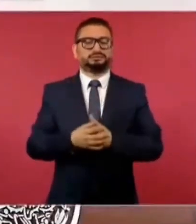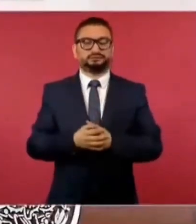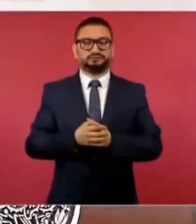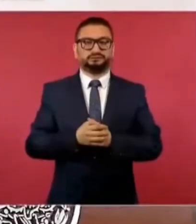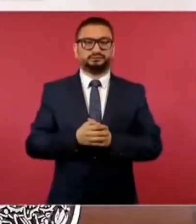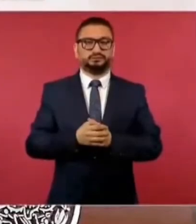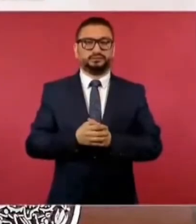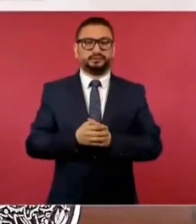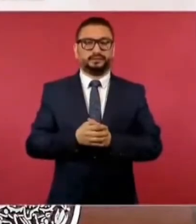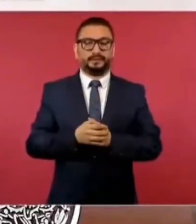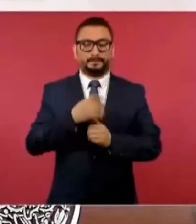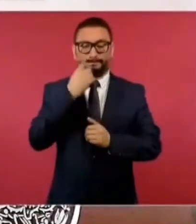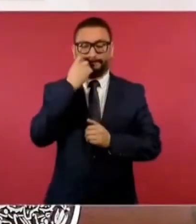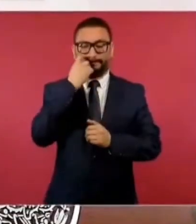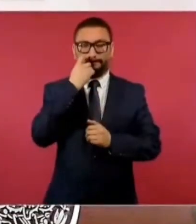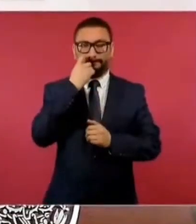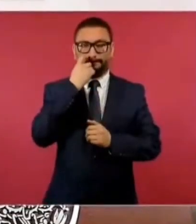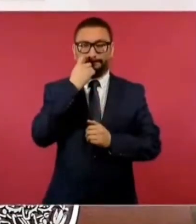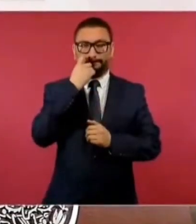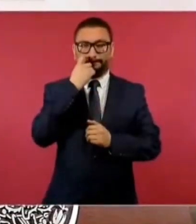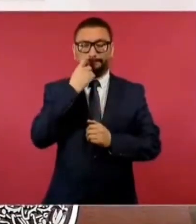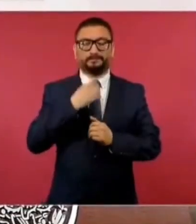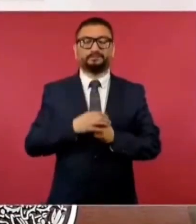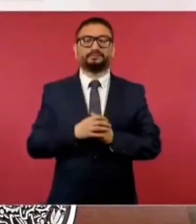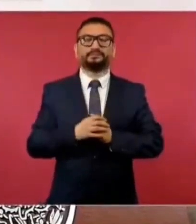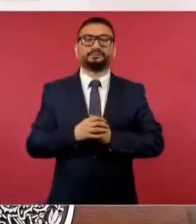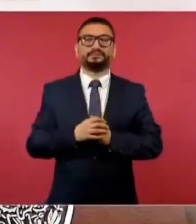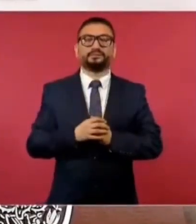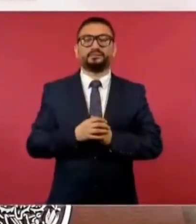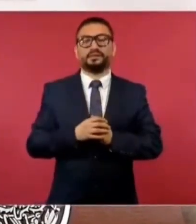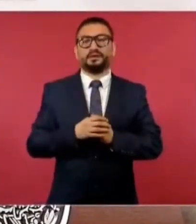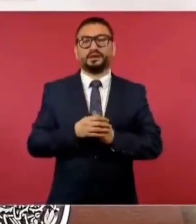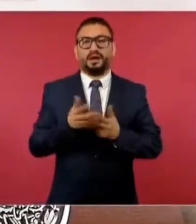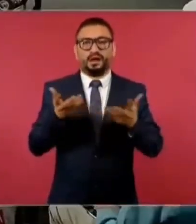Se requieren varios pasos.